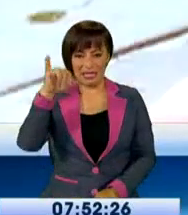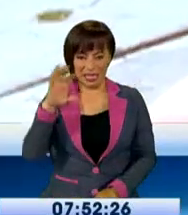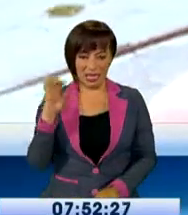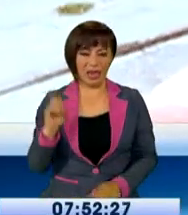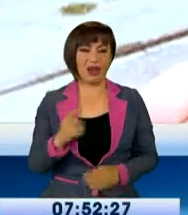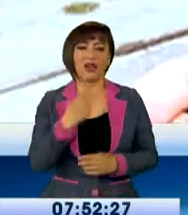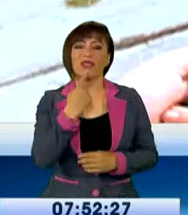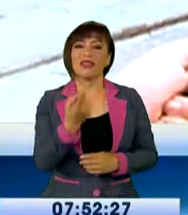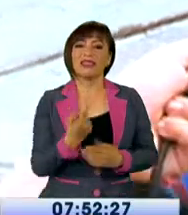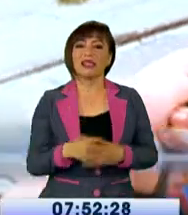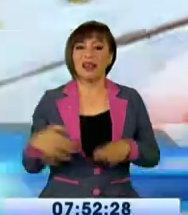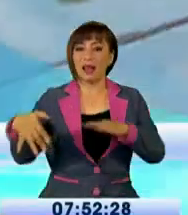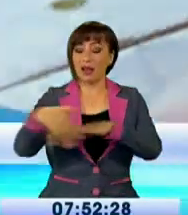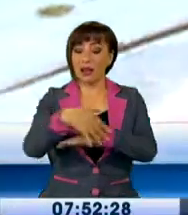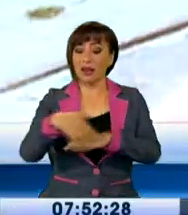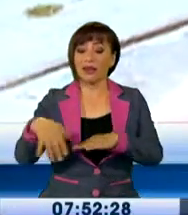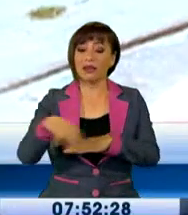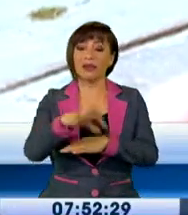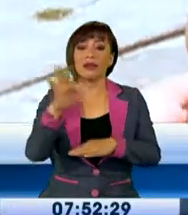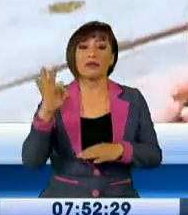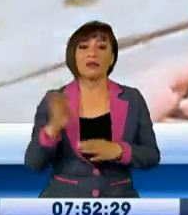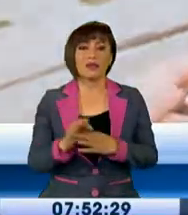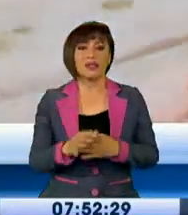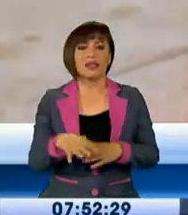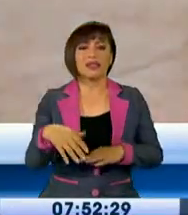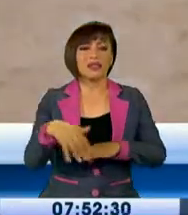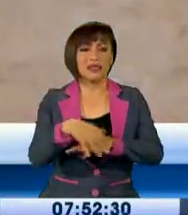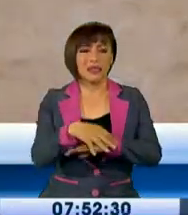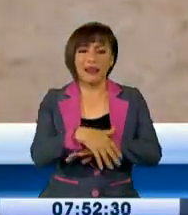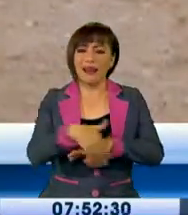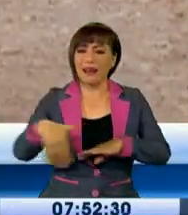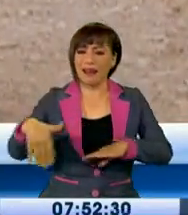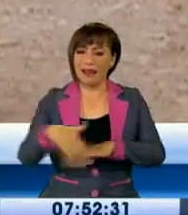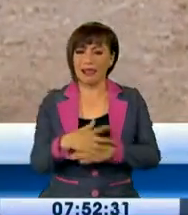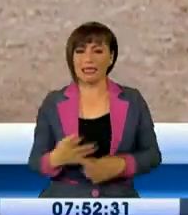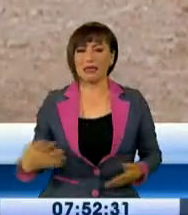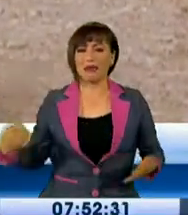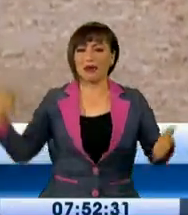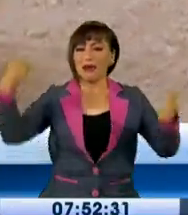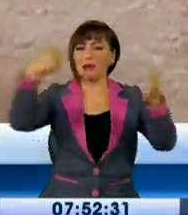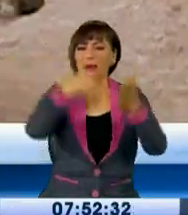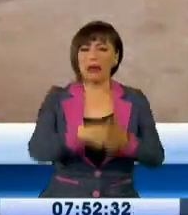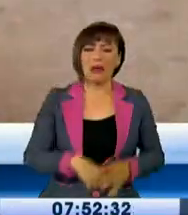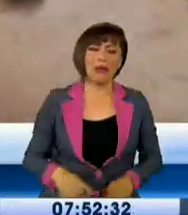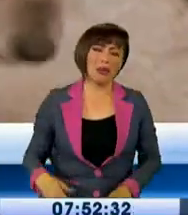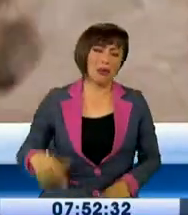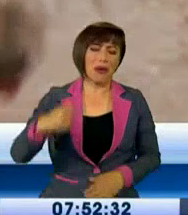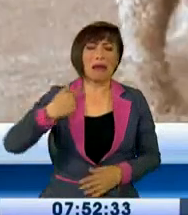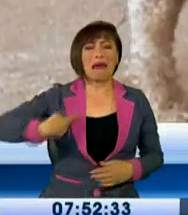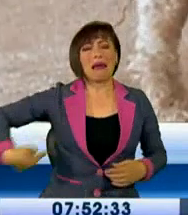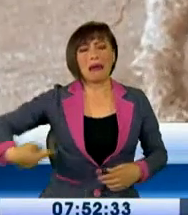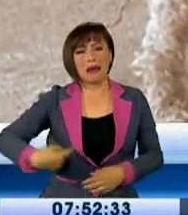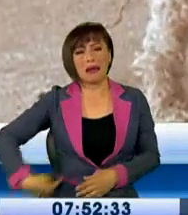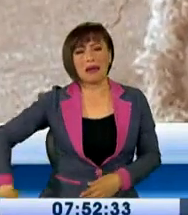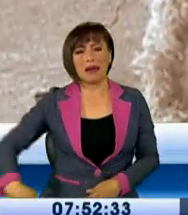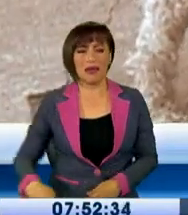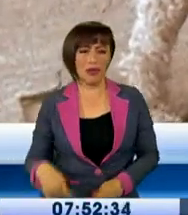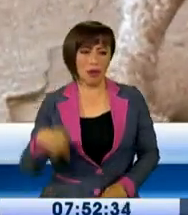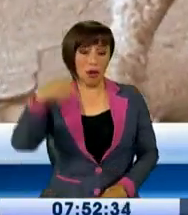en la Simón Bolívar con Chichilo. Chichilo estaba atropellado y ella estaba acompañándole